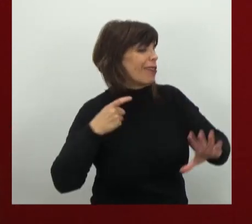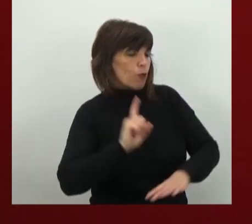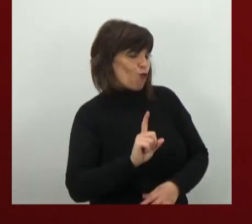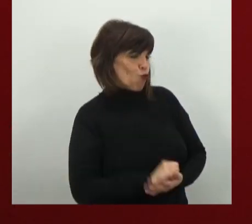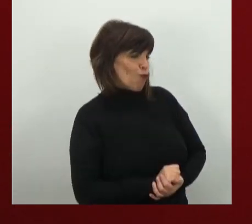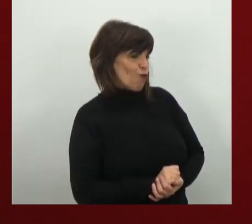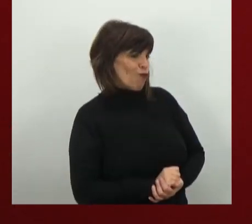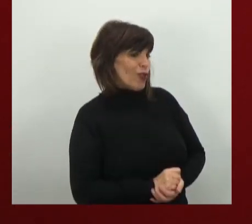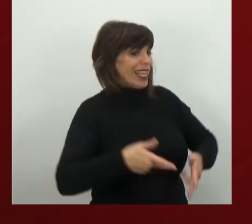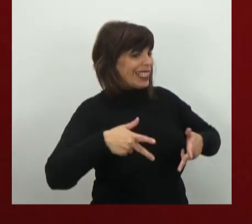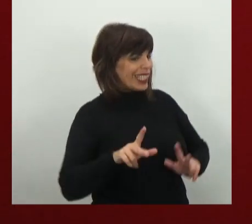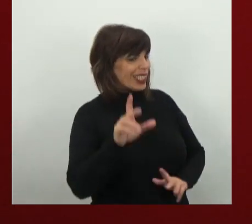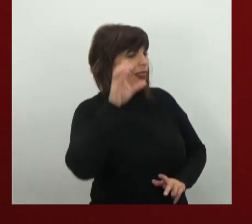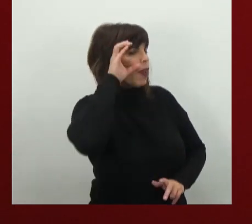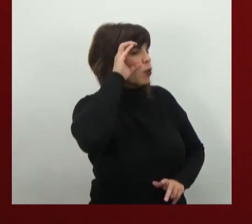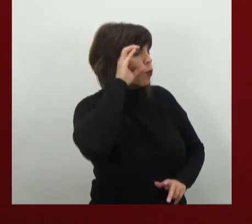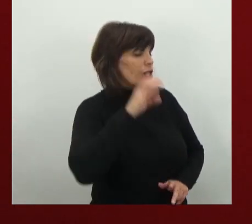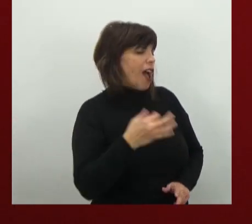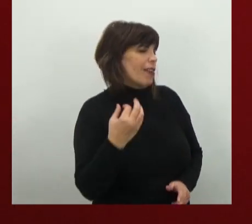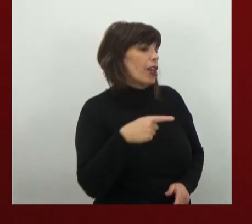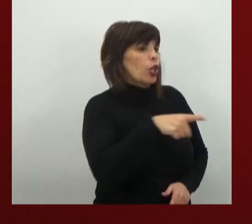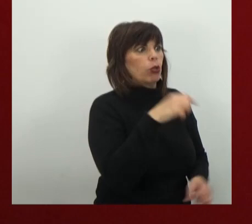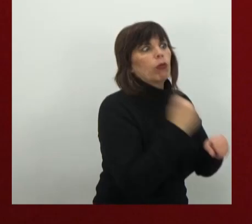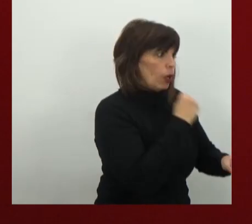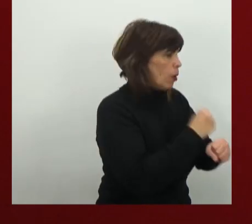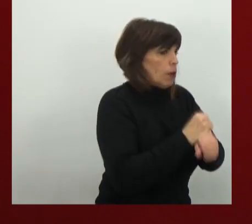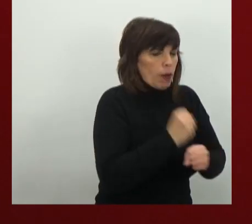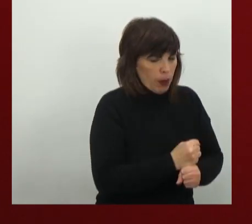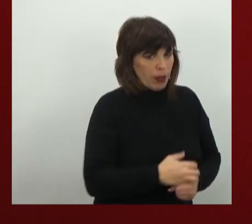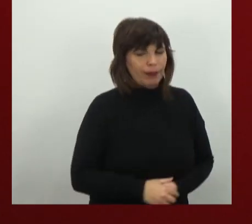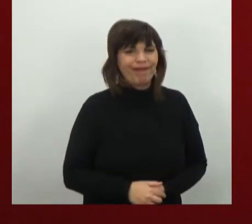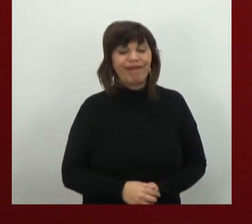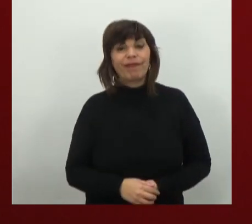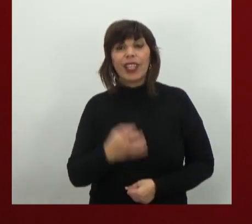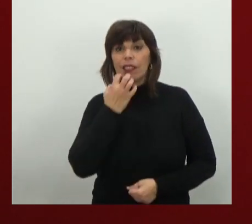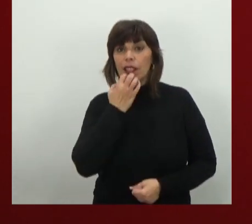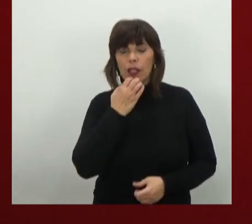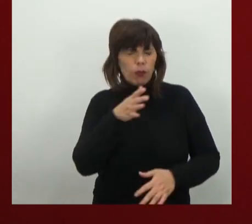Este ejemplo de Marta y María es impresionante para nosotros, impresionante.